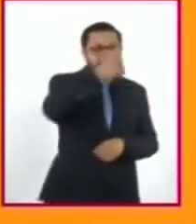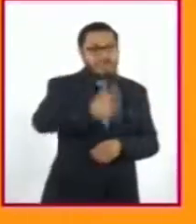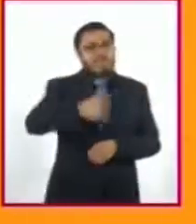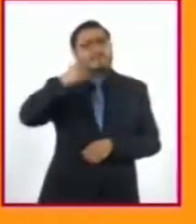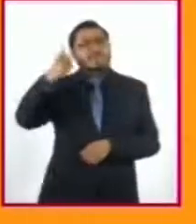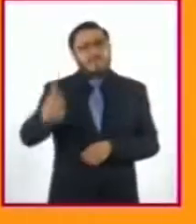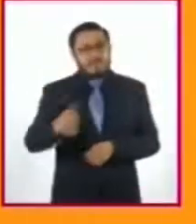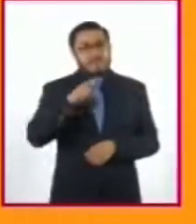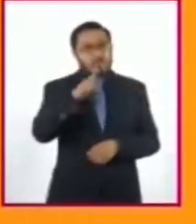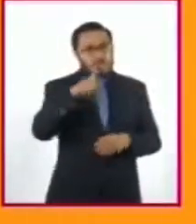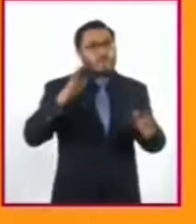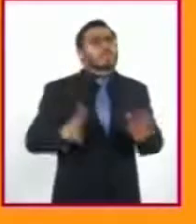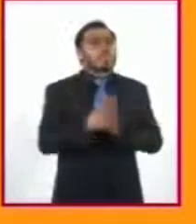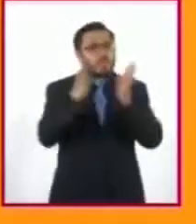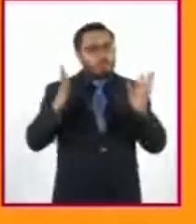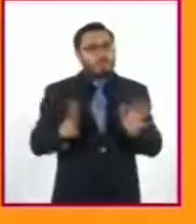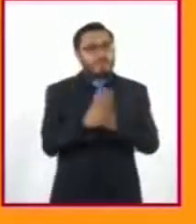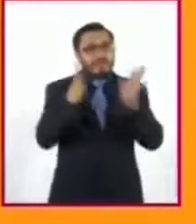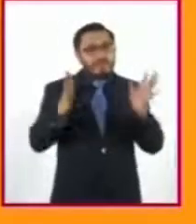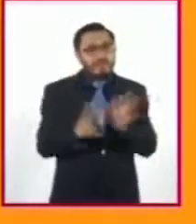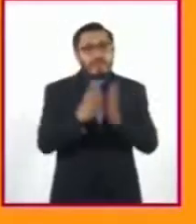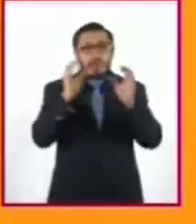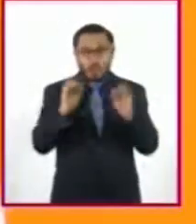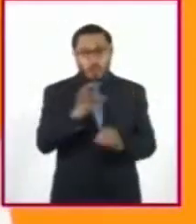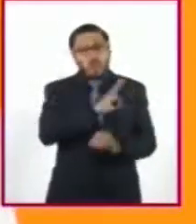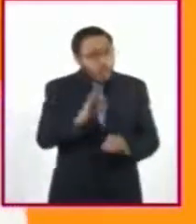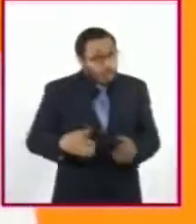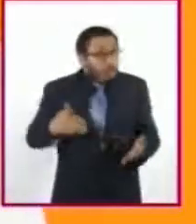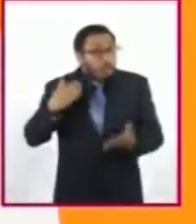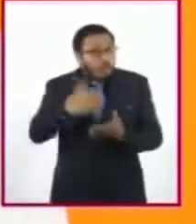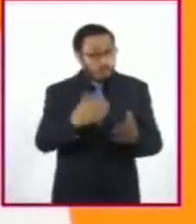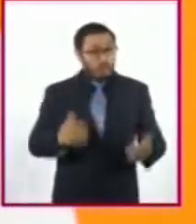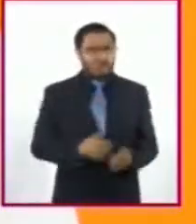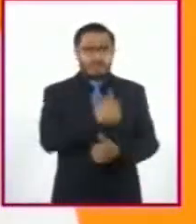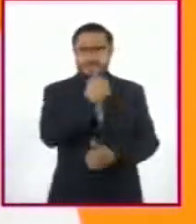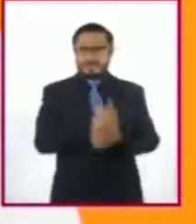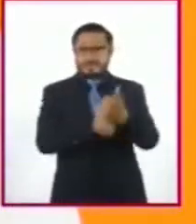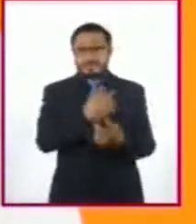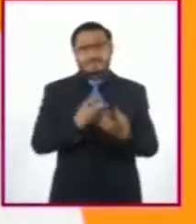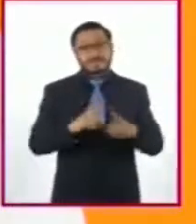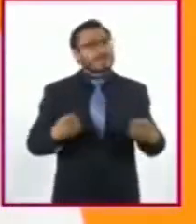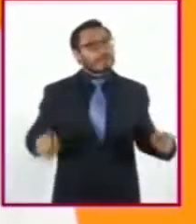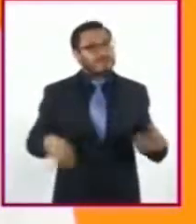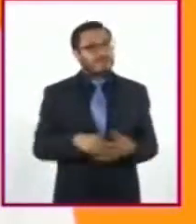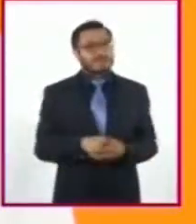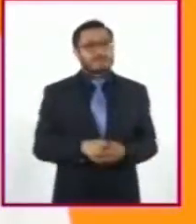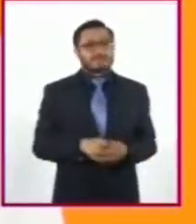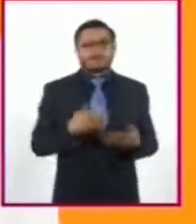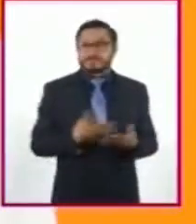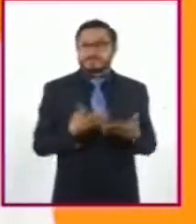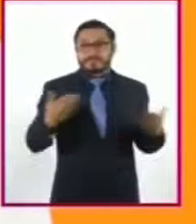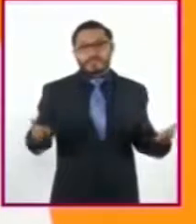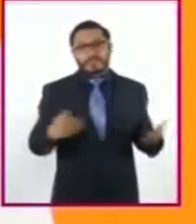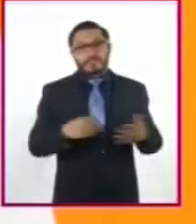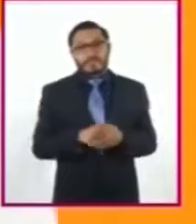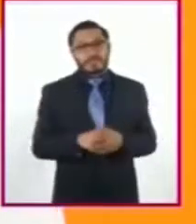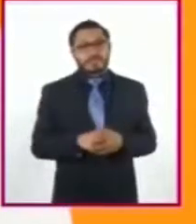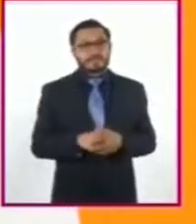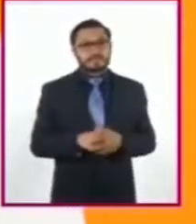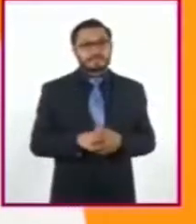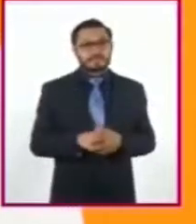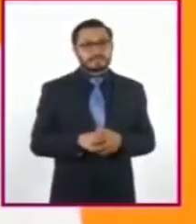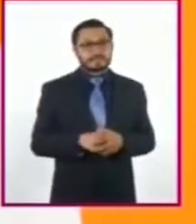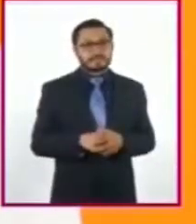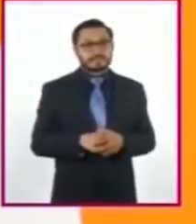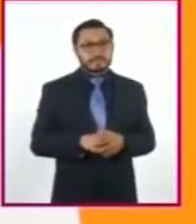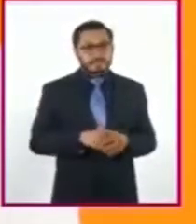donde participan o pueden participar y desarrollarse. A continuación,